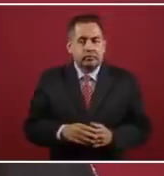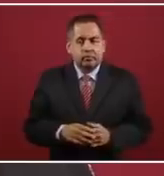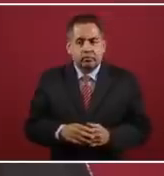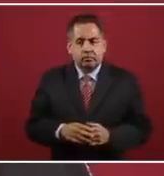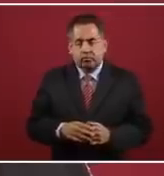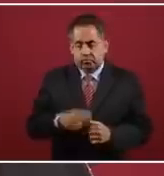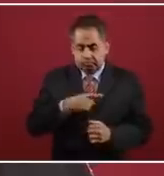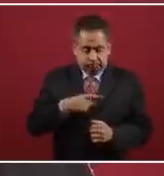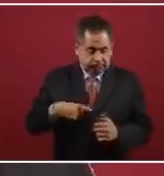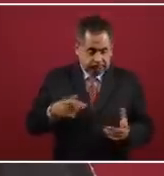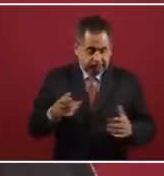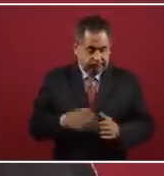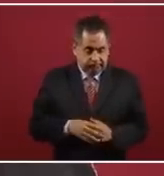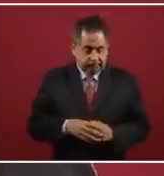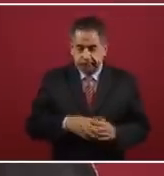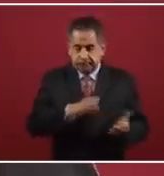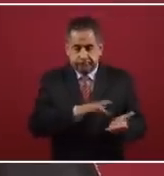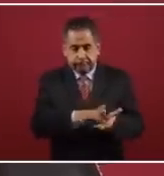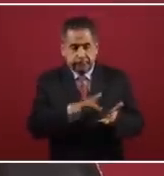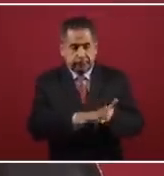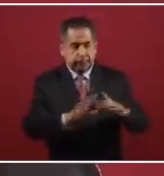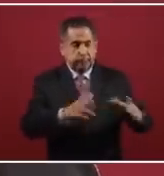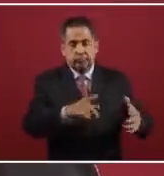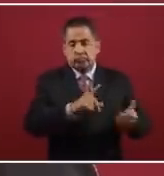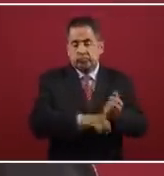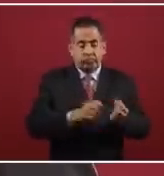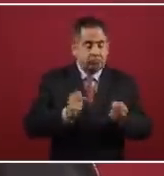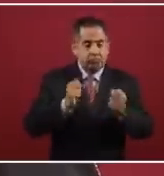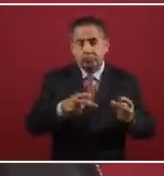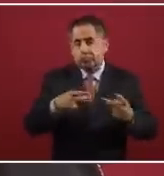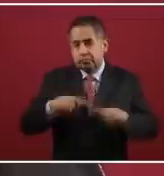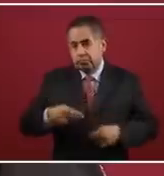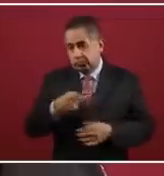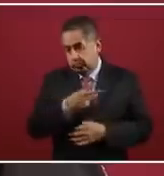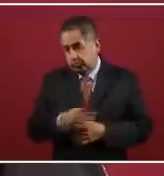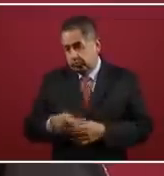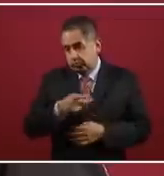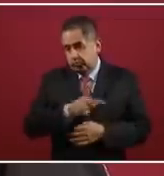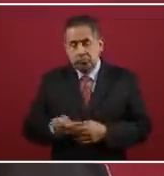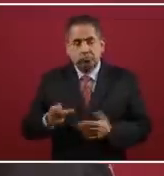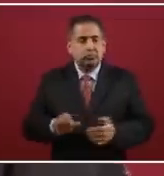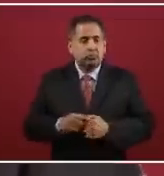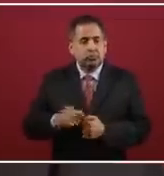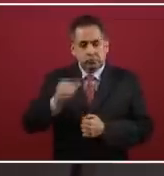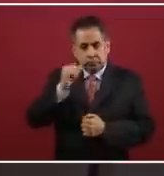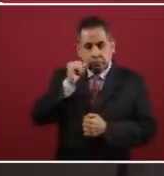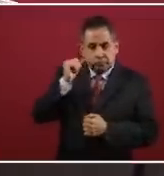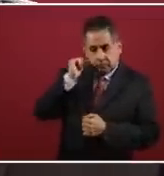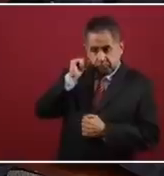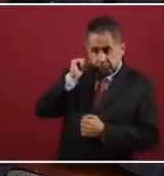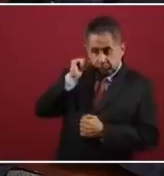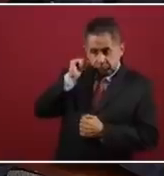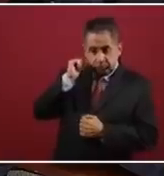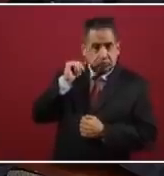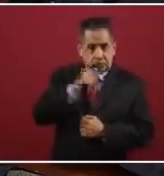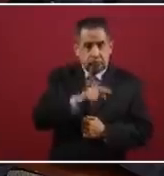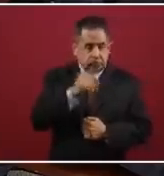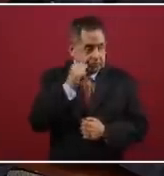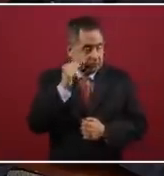tenemos que apoyar porque hay mucha pobreza. Ayer que estuvimos en un